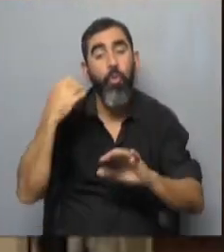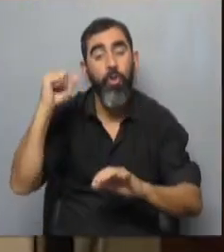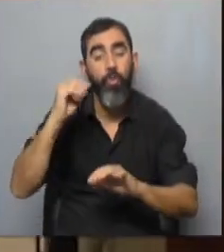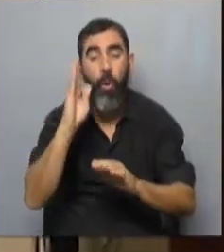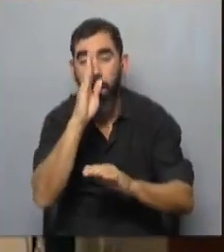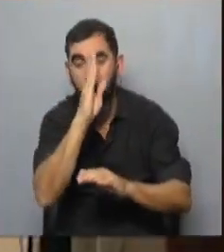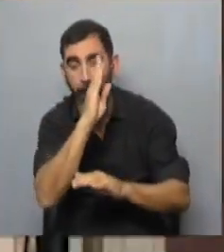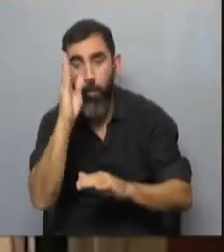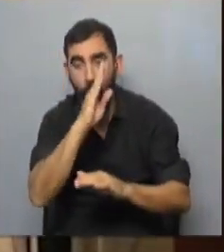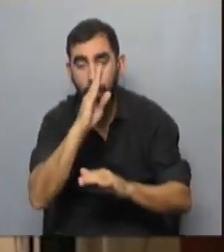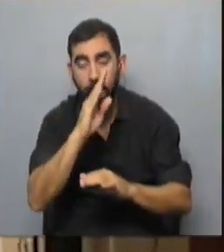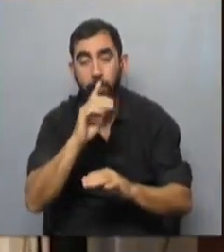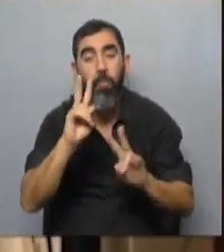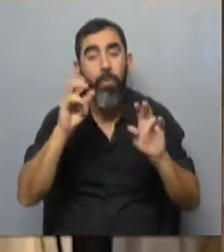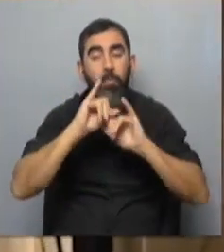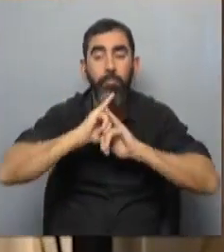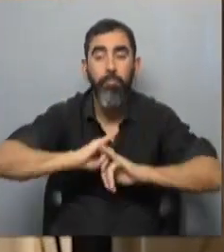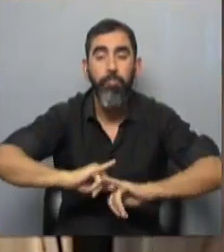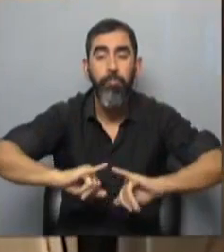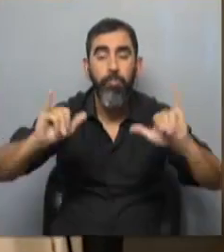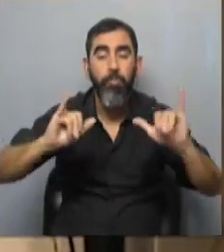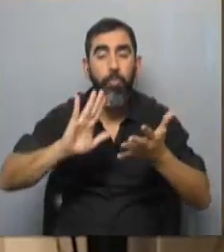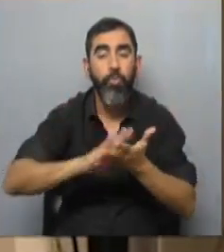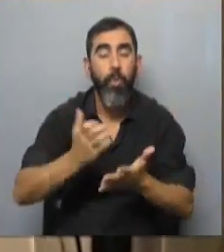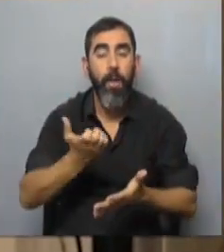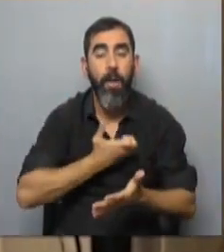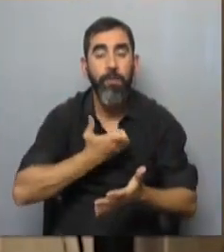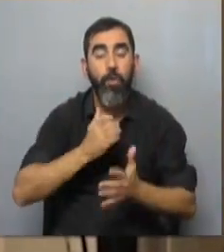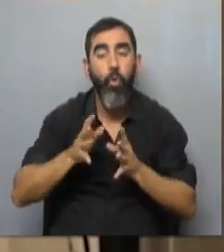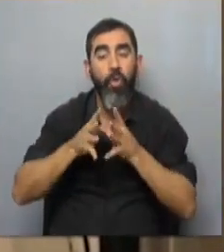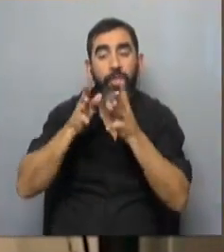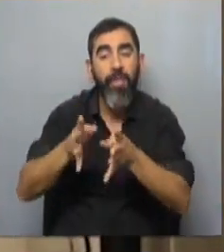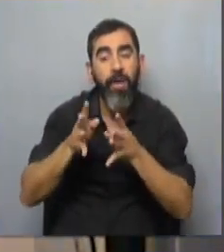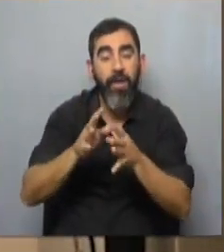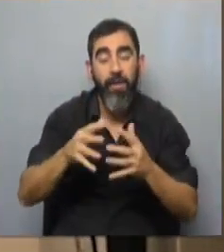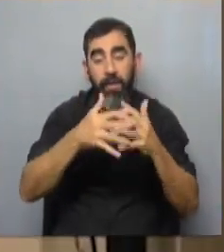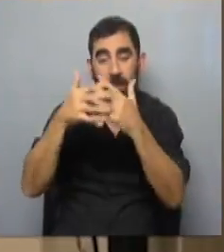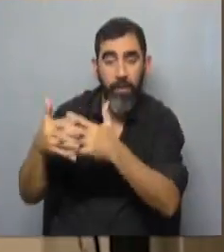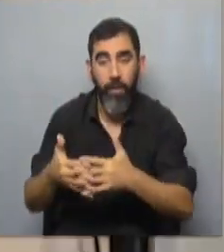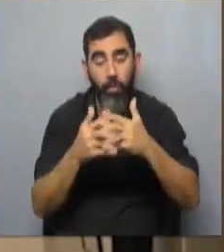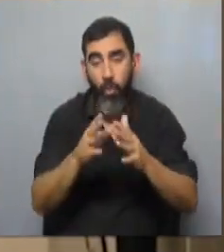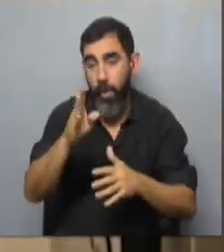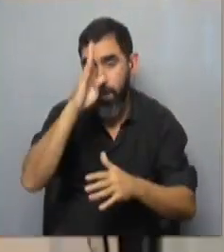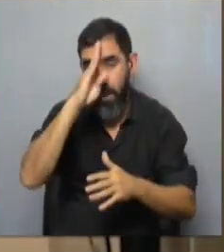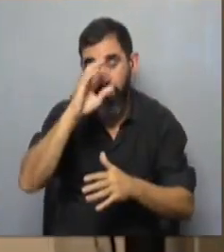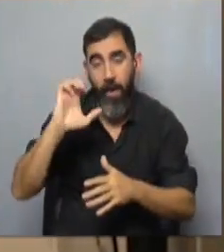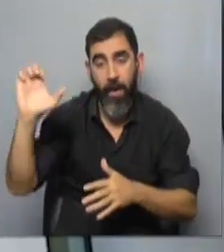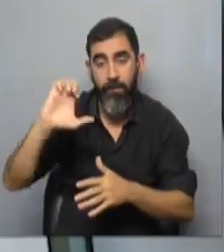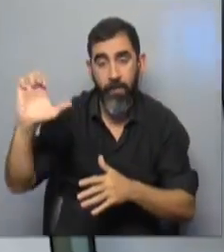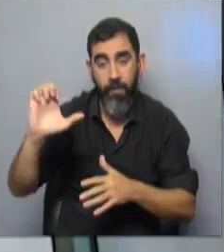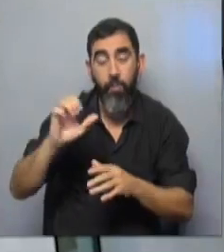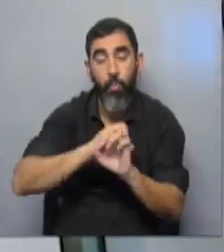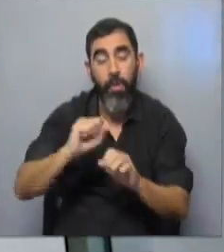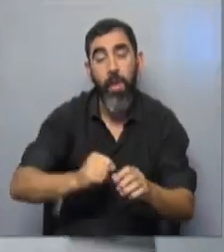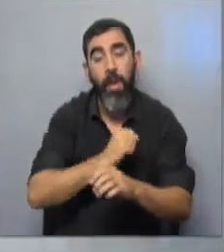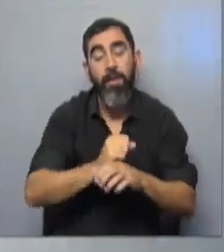intrusión informática por las revelaciones de su portal sobre crímenes de guerra cometidos por Washington en Irak y Afganistán. Enfrenta una pena de